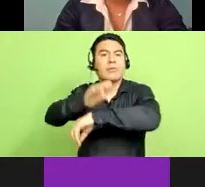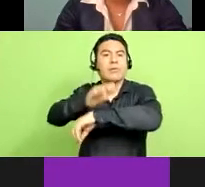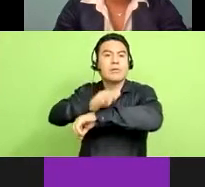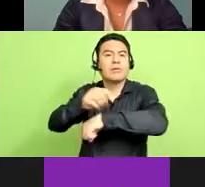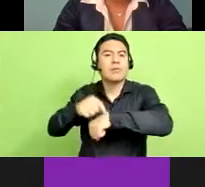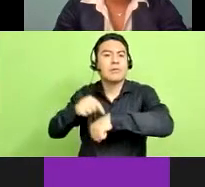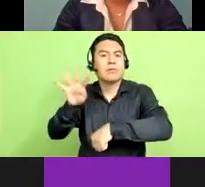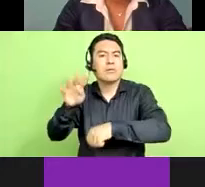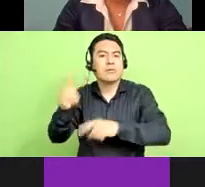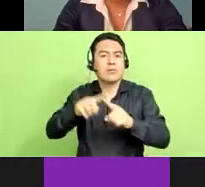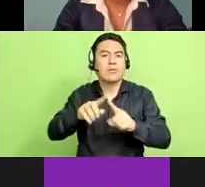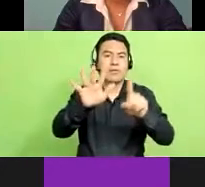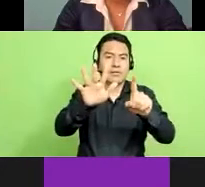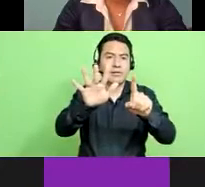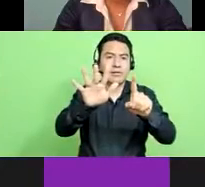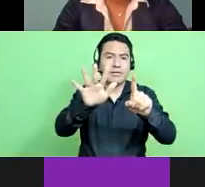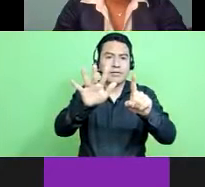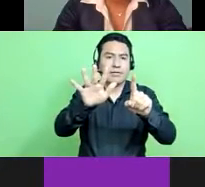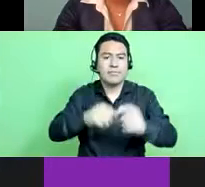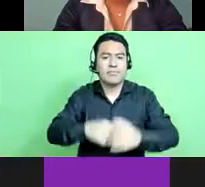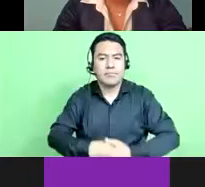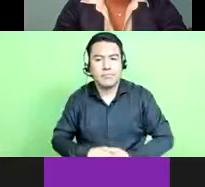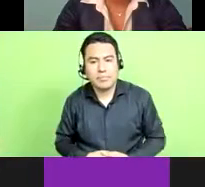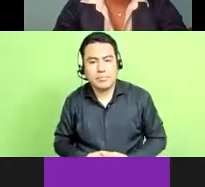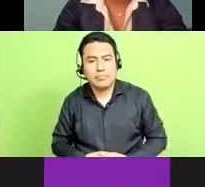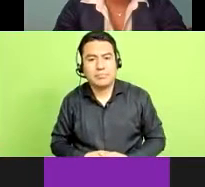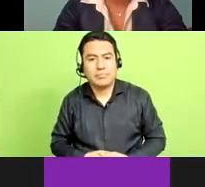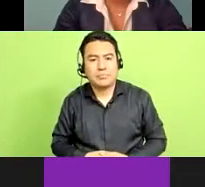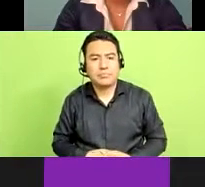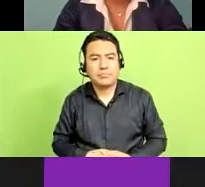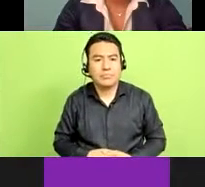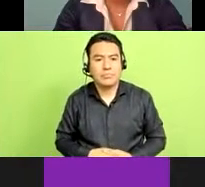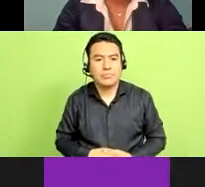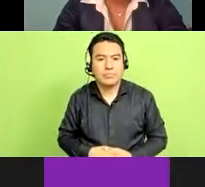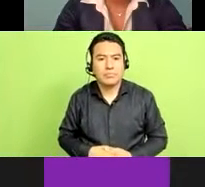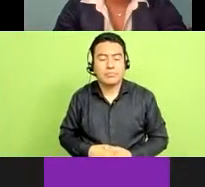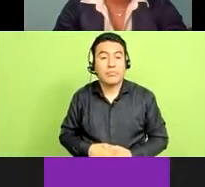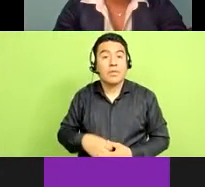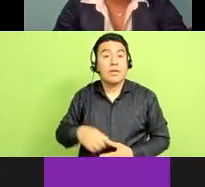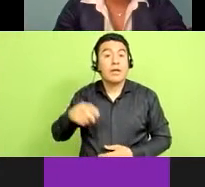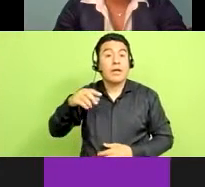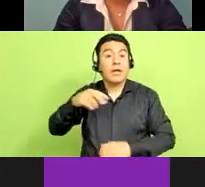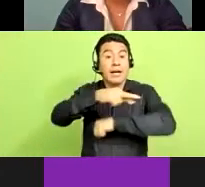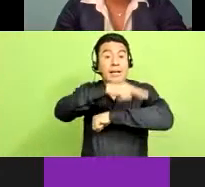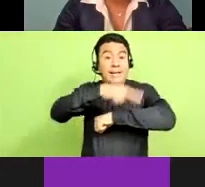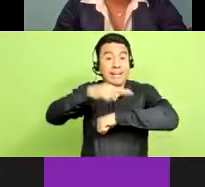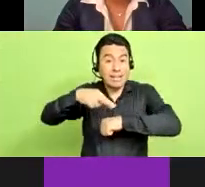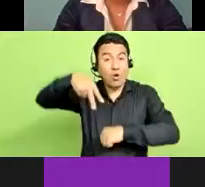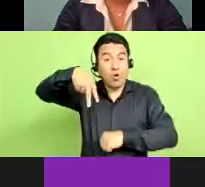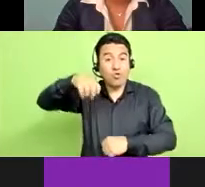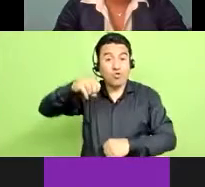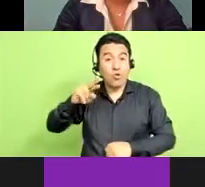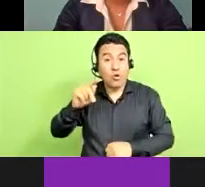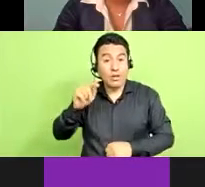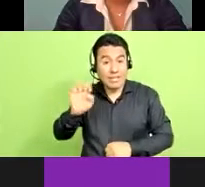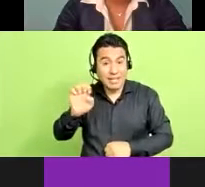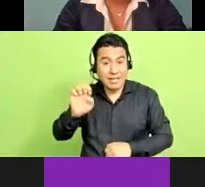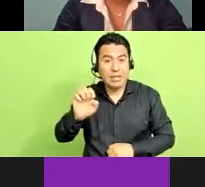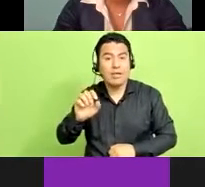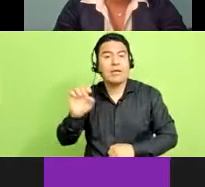16 pm a 18 horas macro región norte 26 de enero